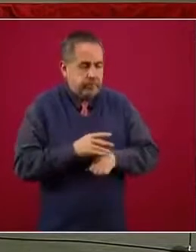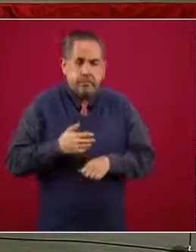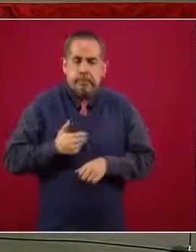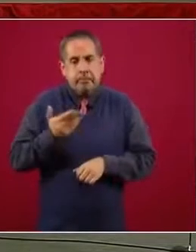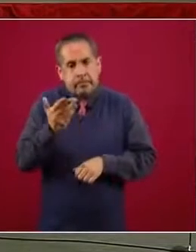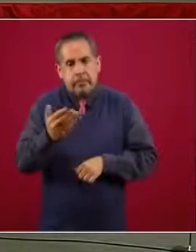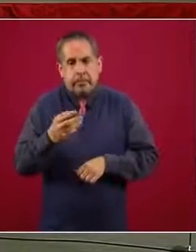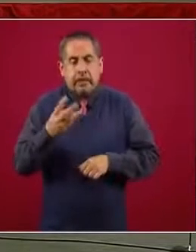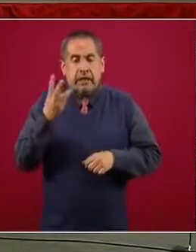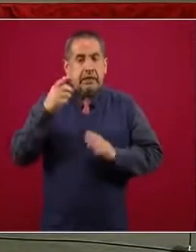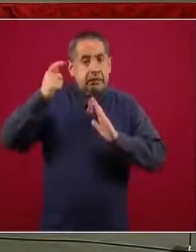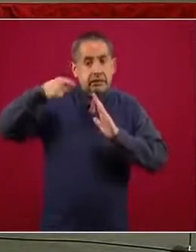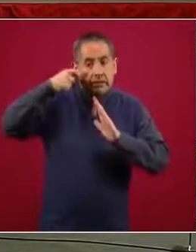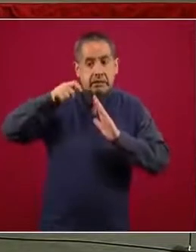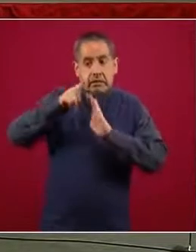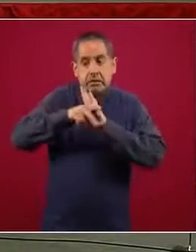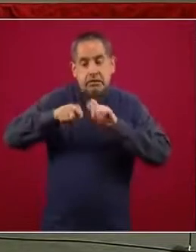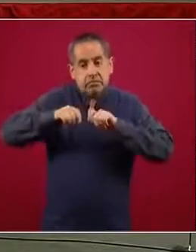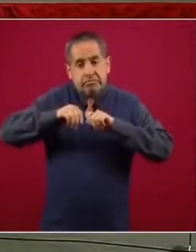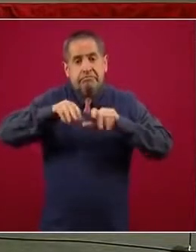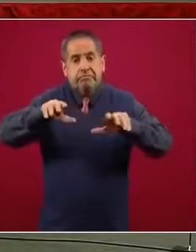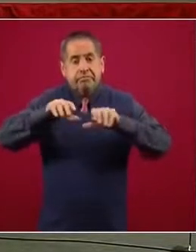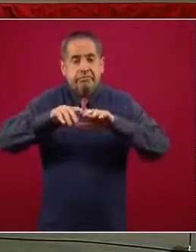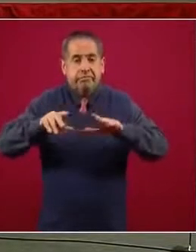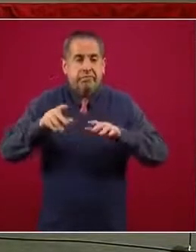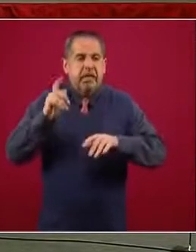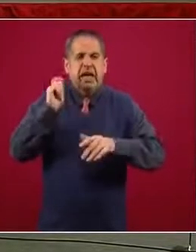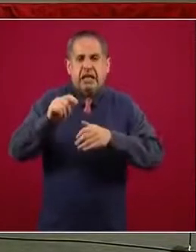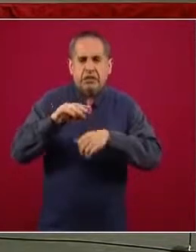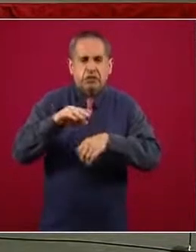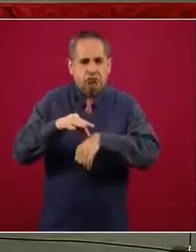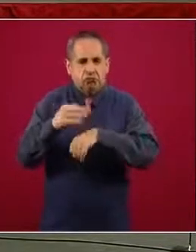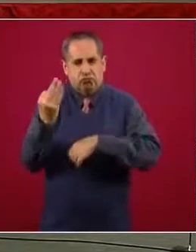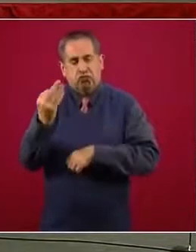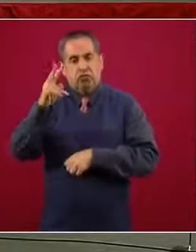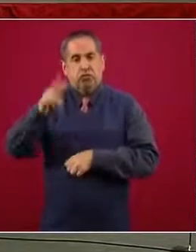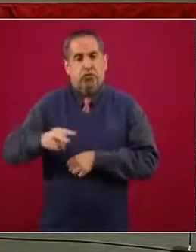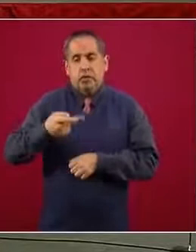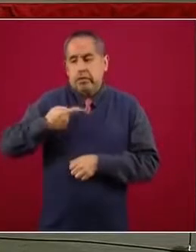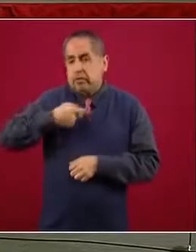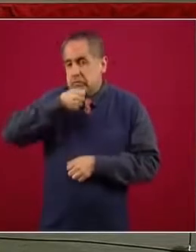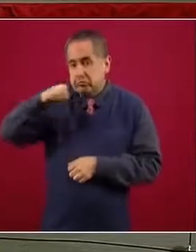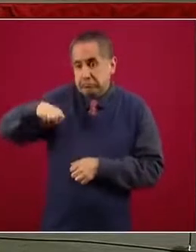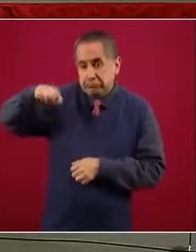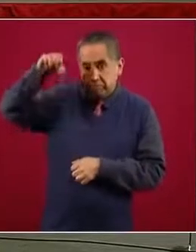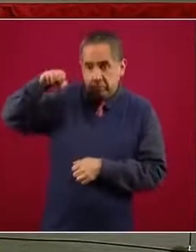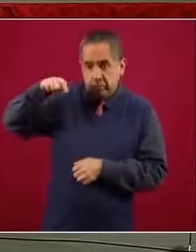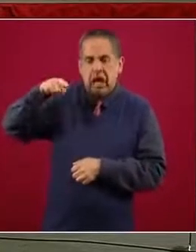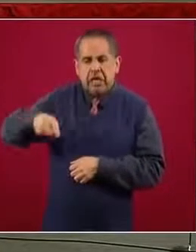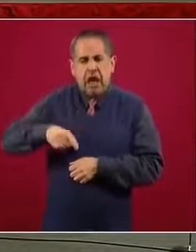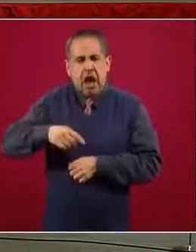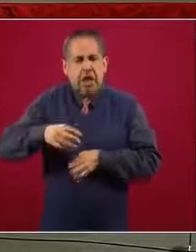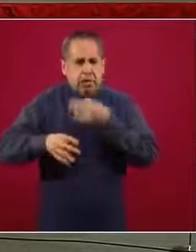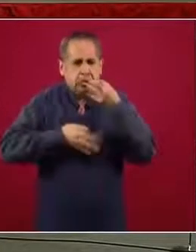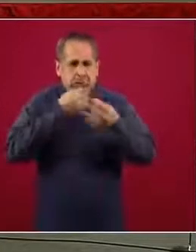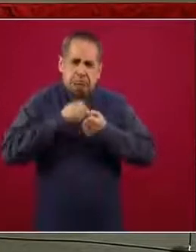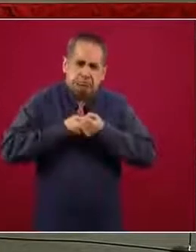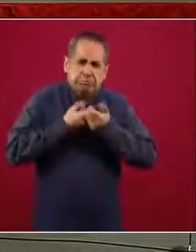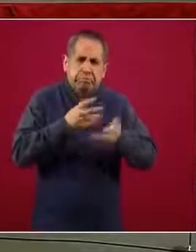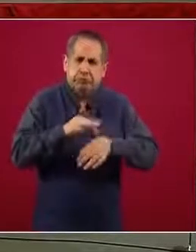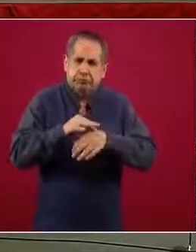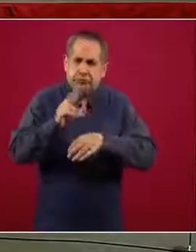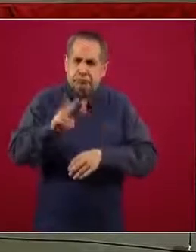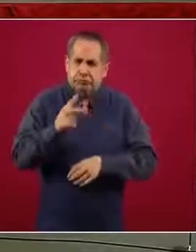vamos a ver tres videos de un testimonio de una persona adulta mayor que quiso compartir con nosotros su